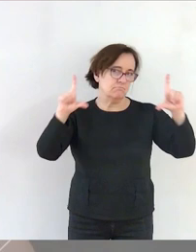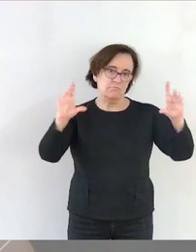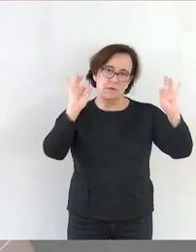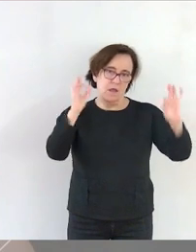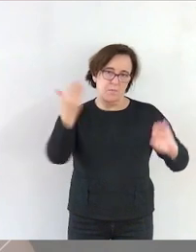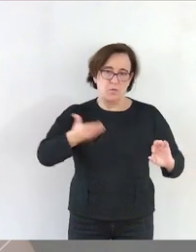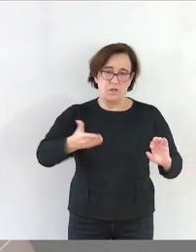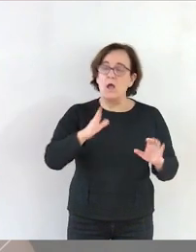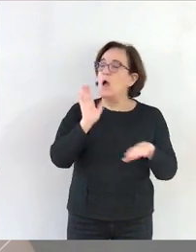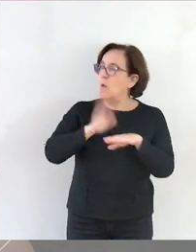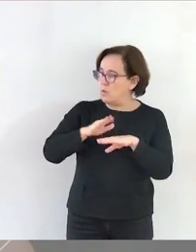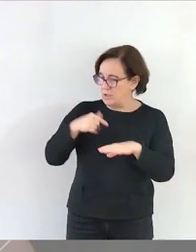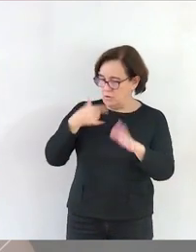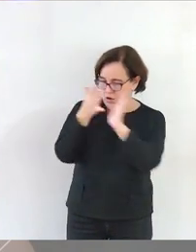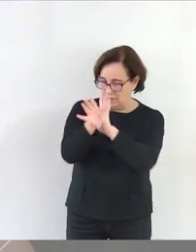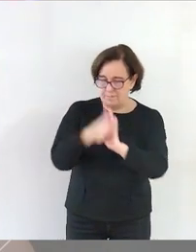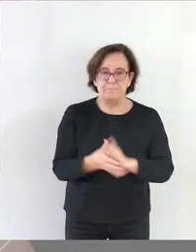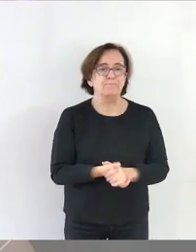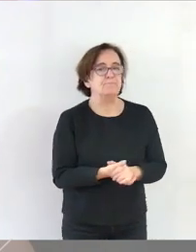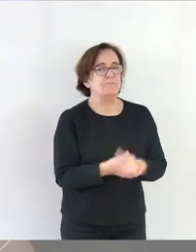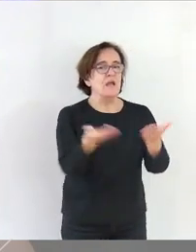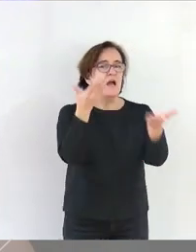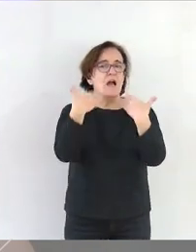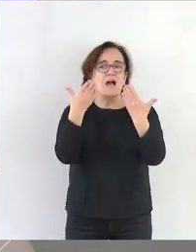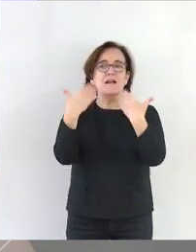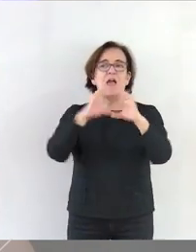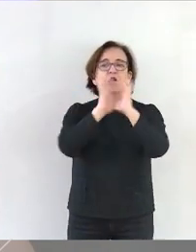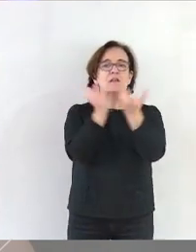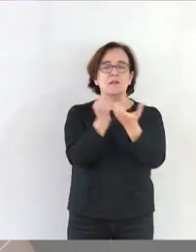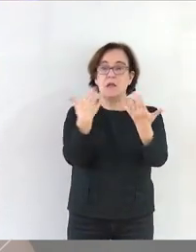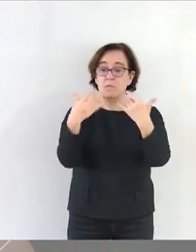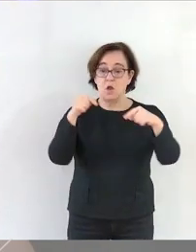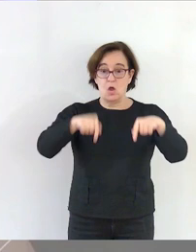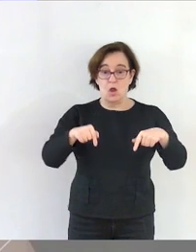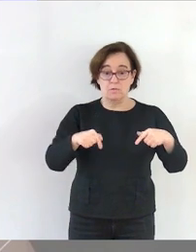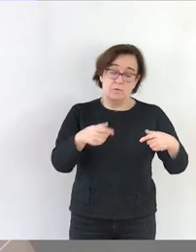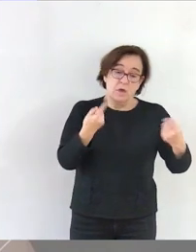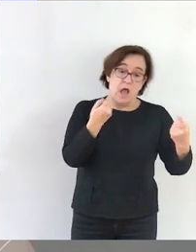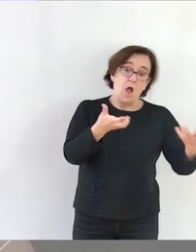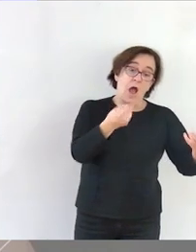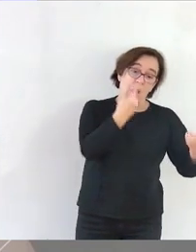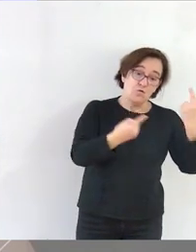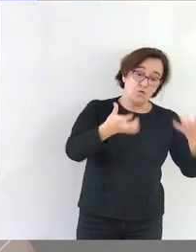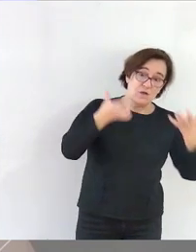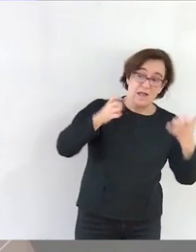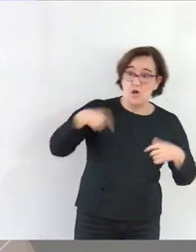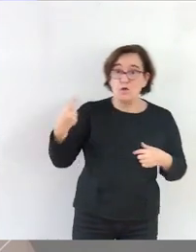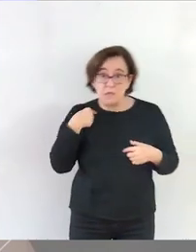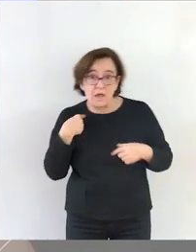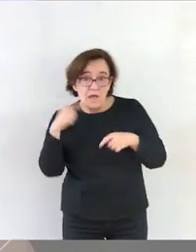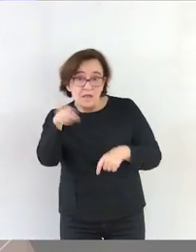internacionales Por qué digo esto En qué consisten las relaciones internacionales en que unos ganan y otros pierden no